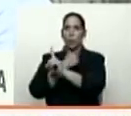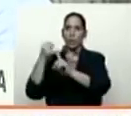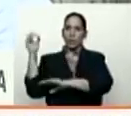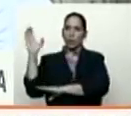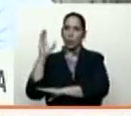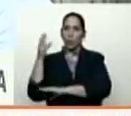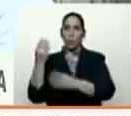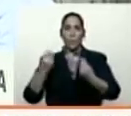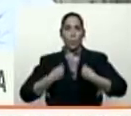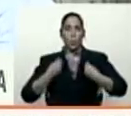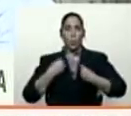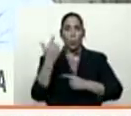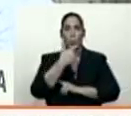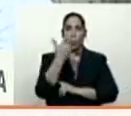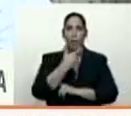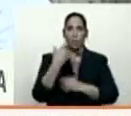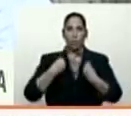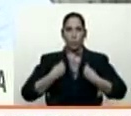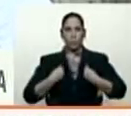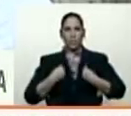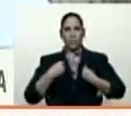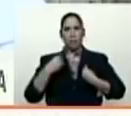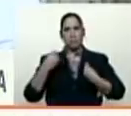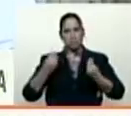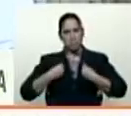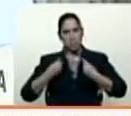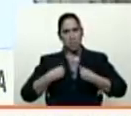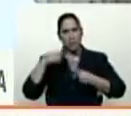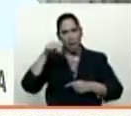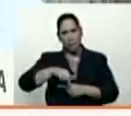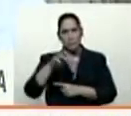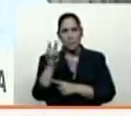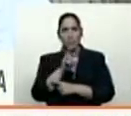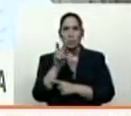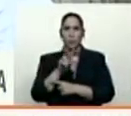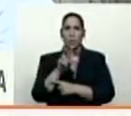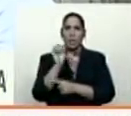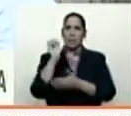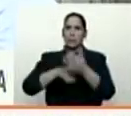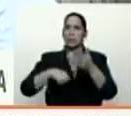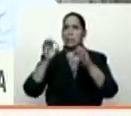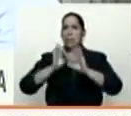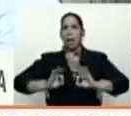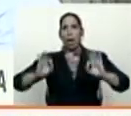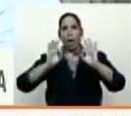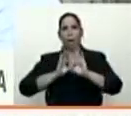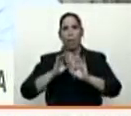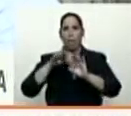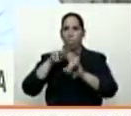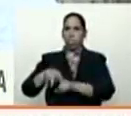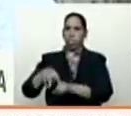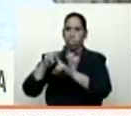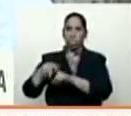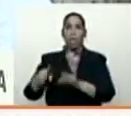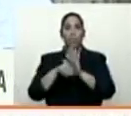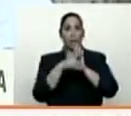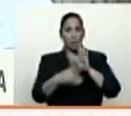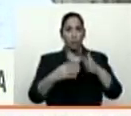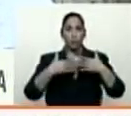vida. Y habitan entre nosotros sin ningún tipo de discriminación, con derecho a la